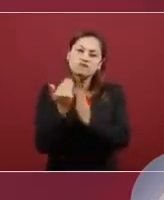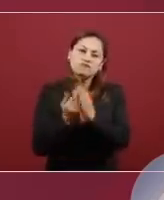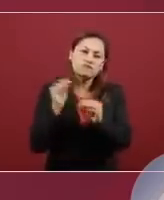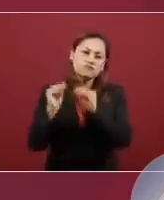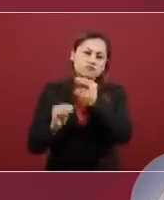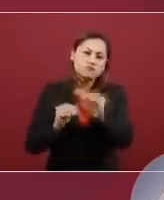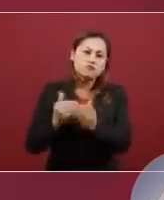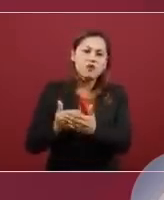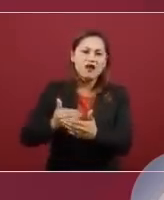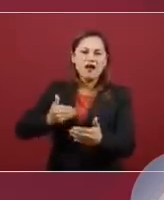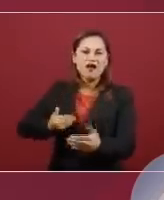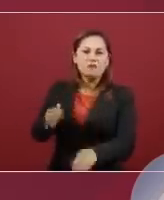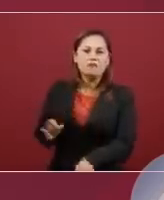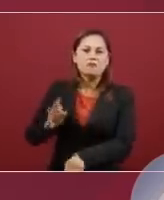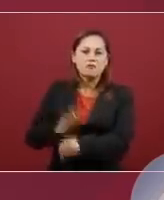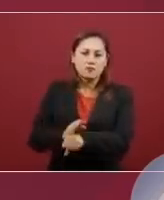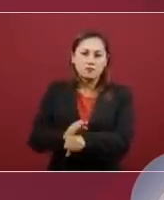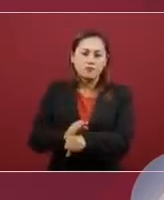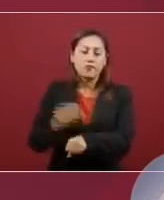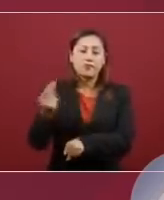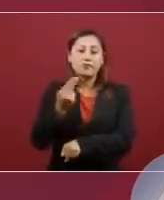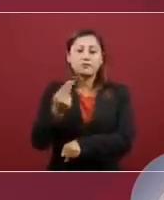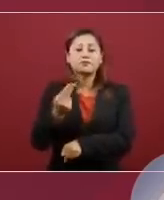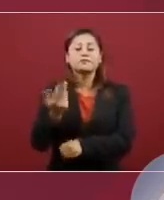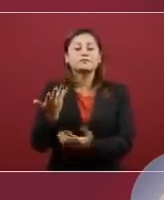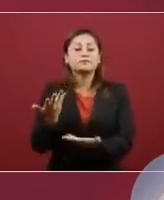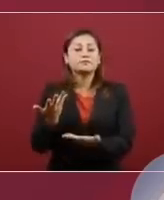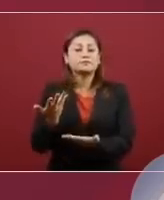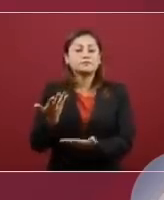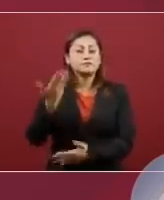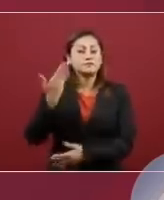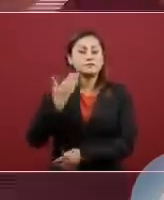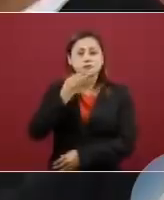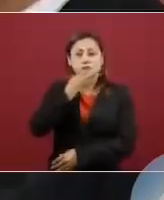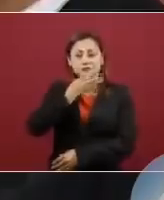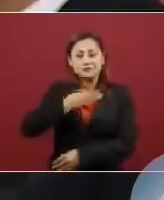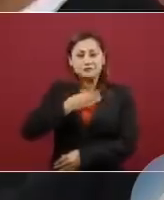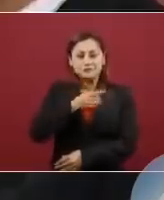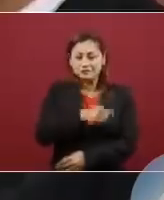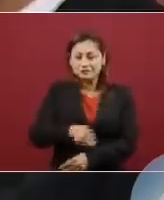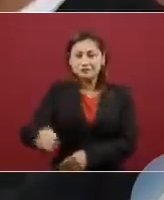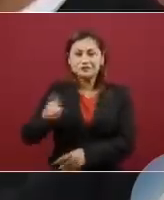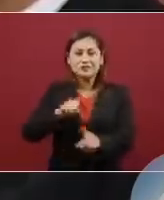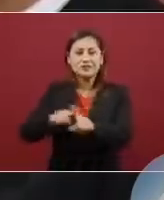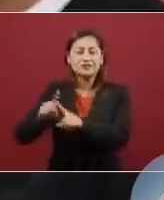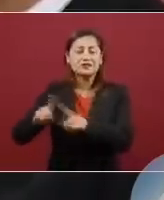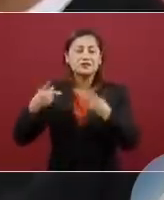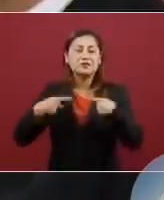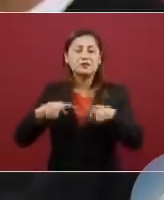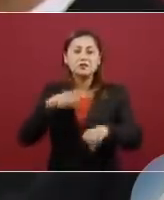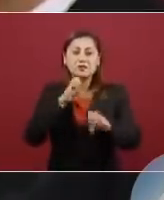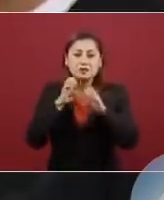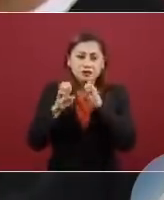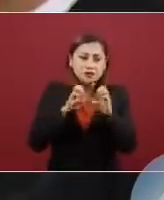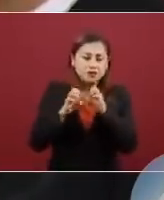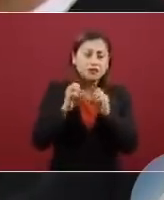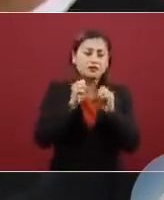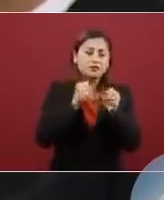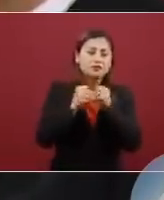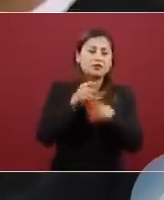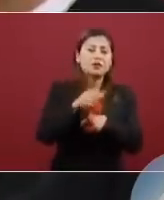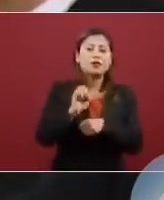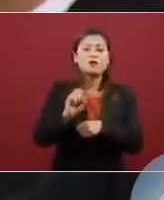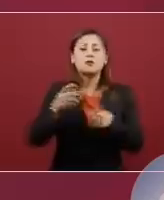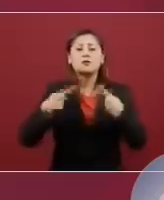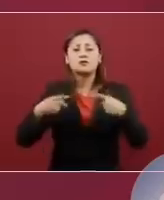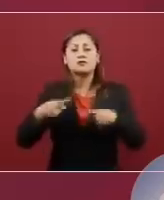no solamente que se nos informe por parte de los periodistas o defensores de derechos humanos cuando consideren que existe una situación